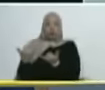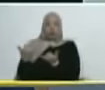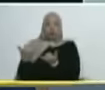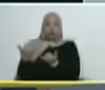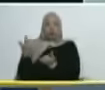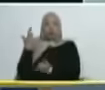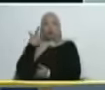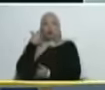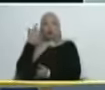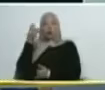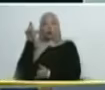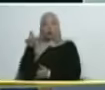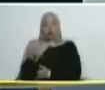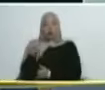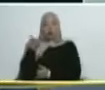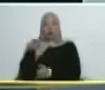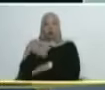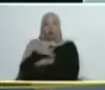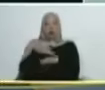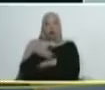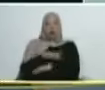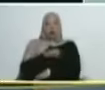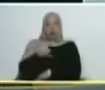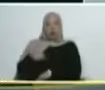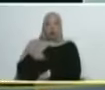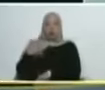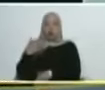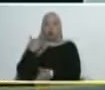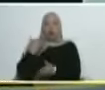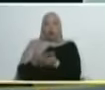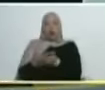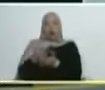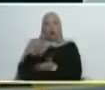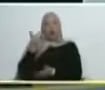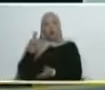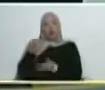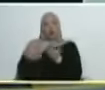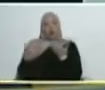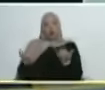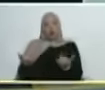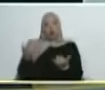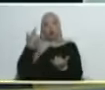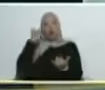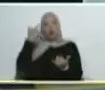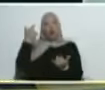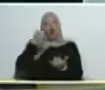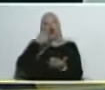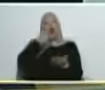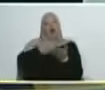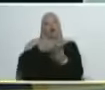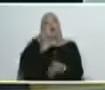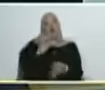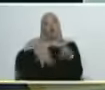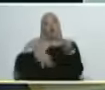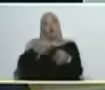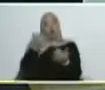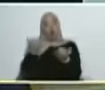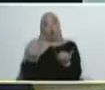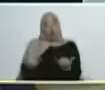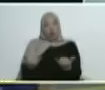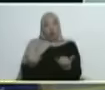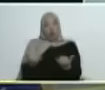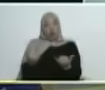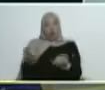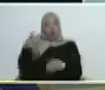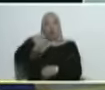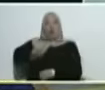Y a ustedes solo puedo agradecerles por haber aparecido justo ahora, justo